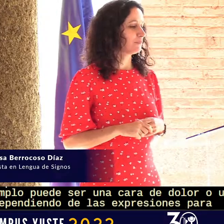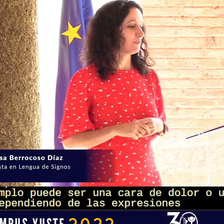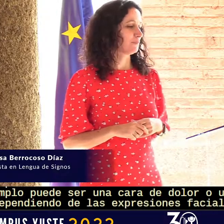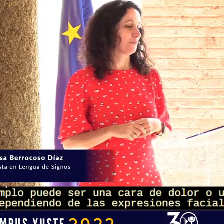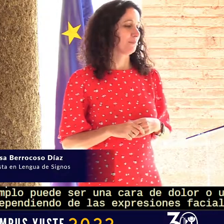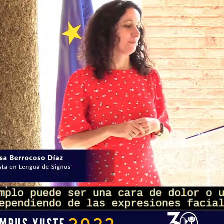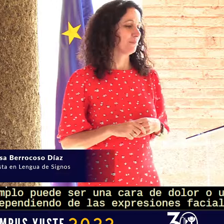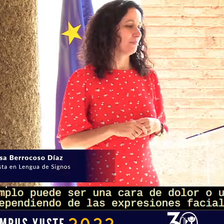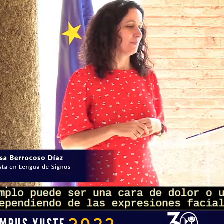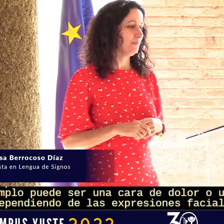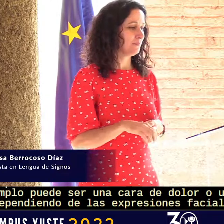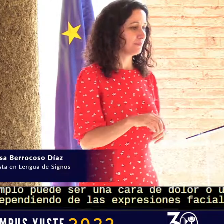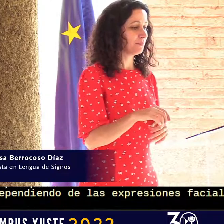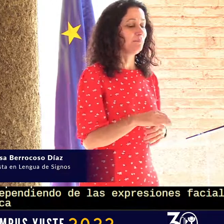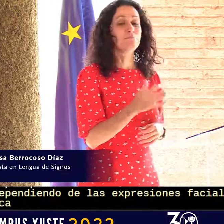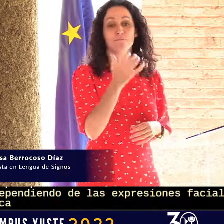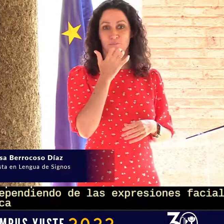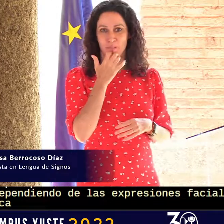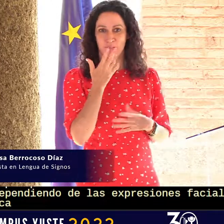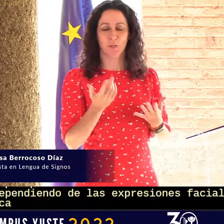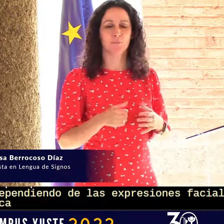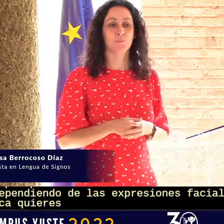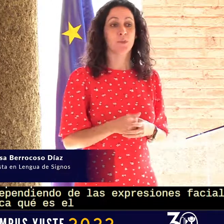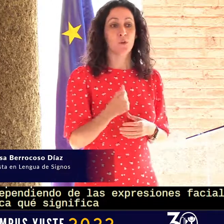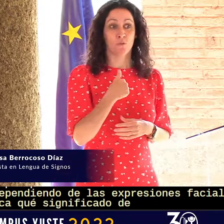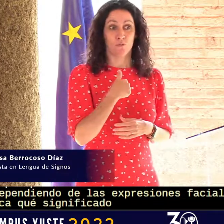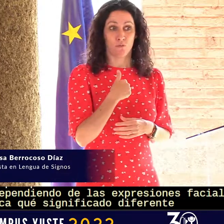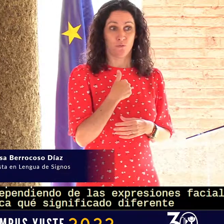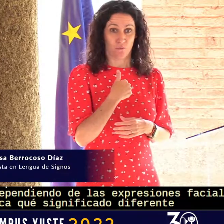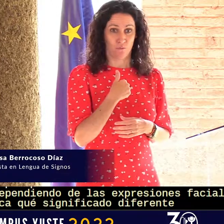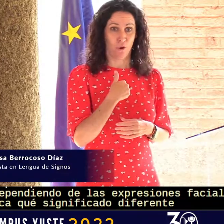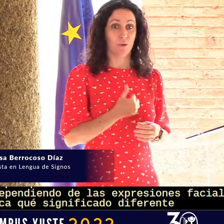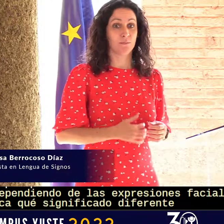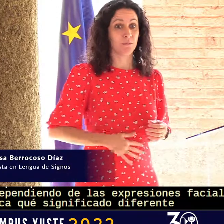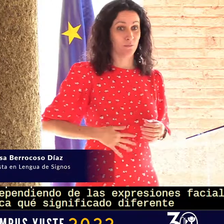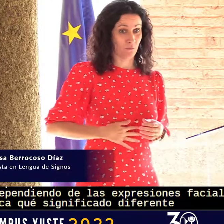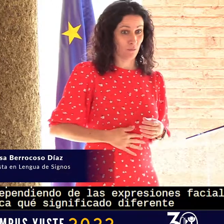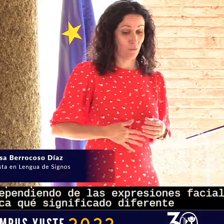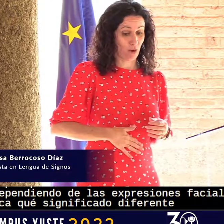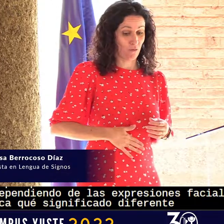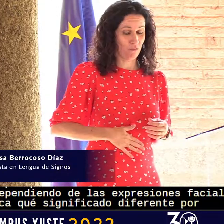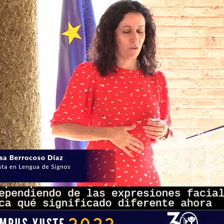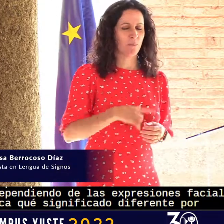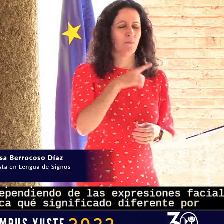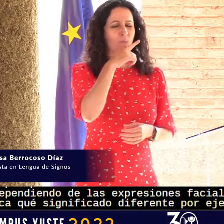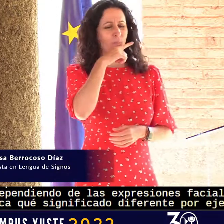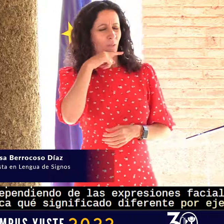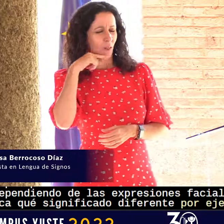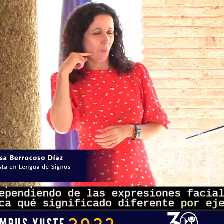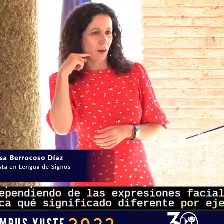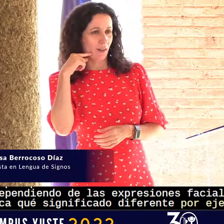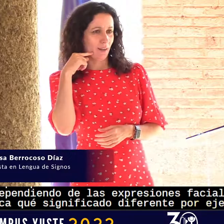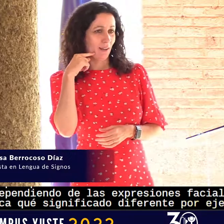faciales también el signo significa tiene un significado diferente por